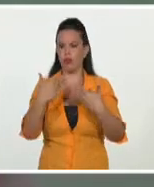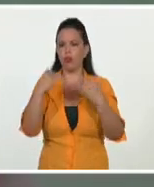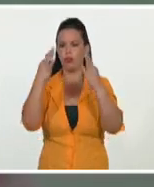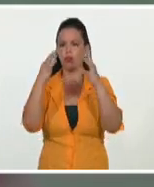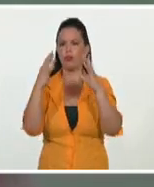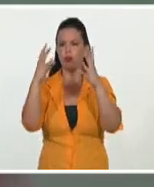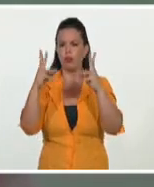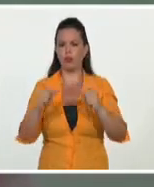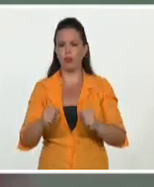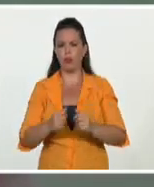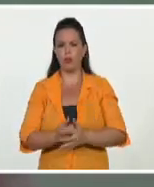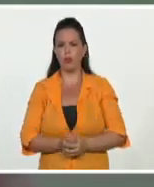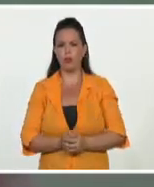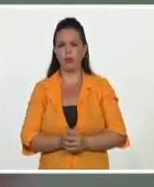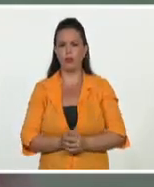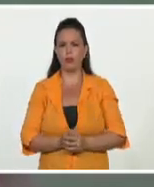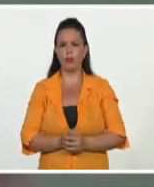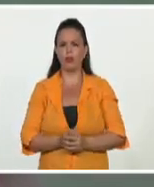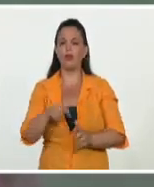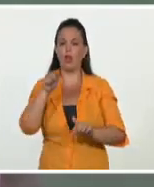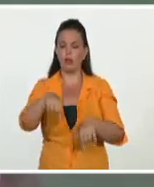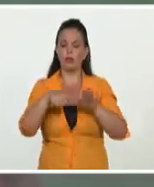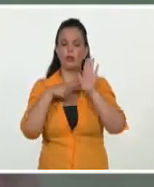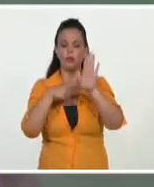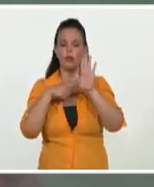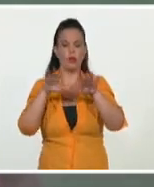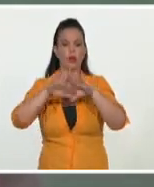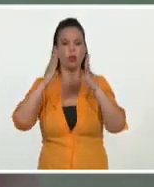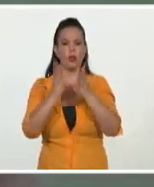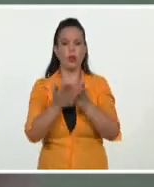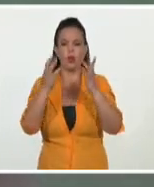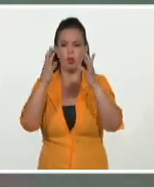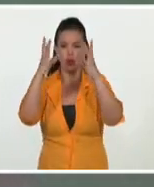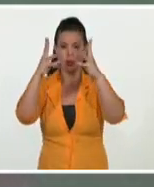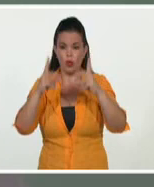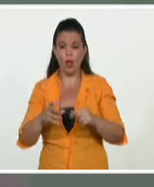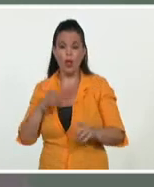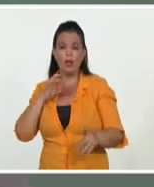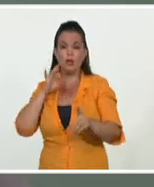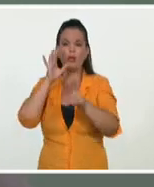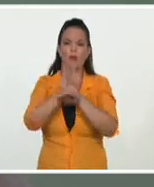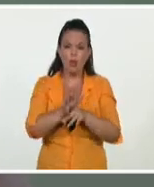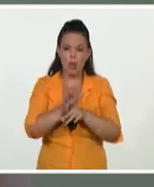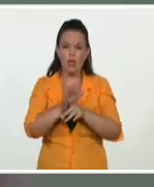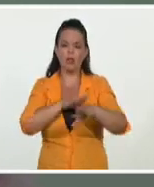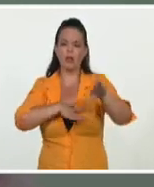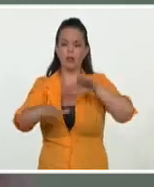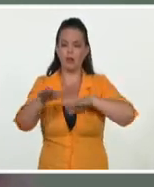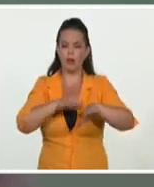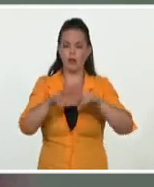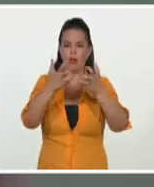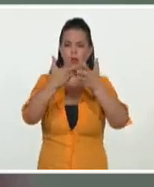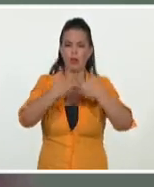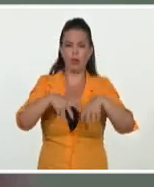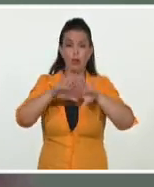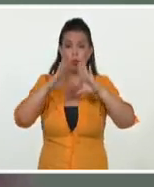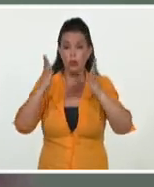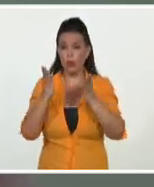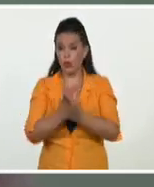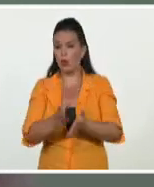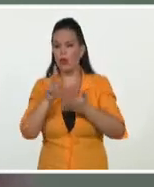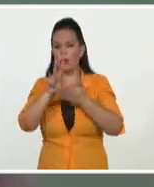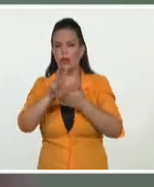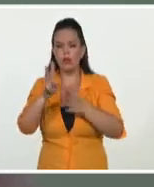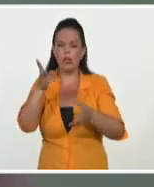Soberana Plus desde su inicio, desde el proceso de la confección del protocolo, a través de todas las visitas que se hacen previa al inicio,